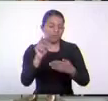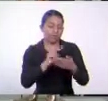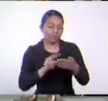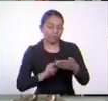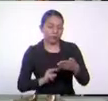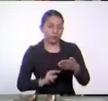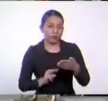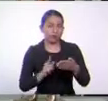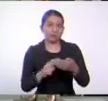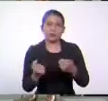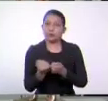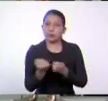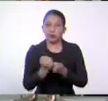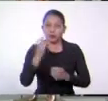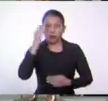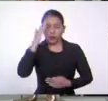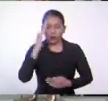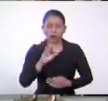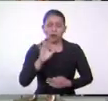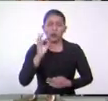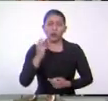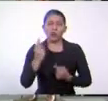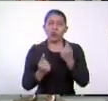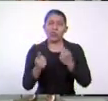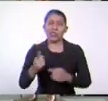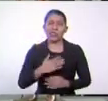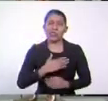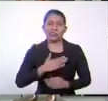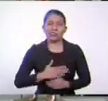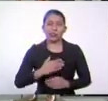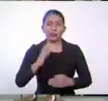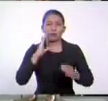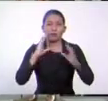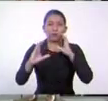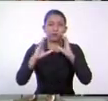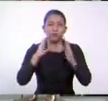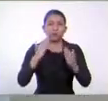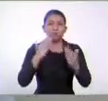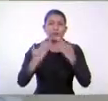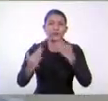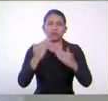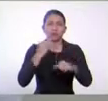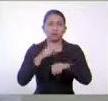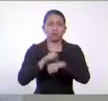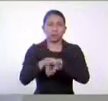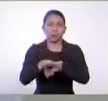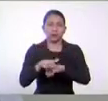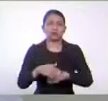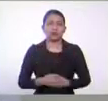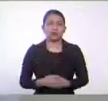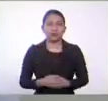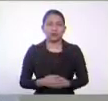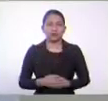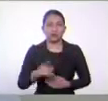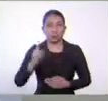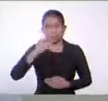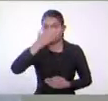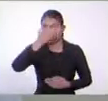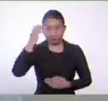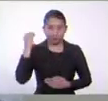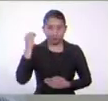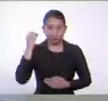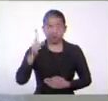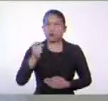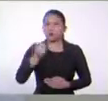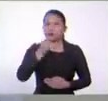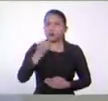servirán para identificar la intención comunicativa de estos. Recordemos que la noticia es un